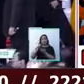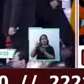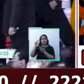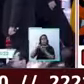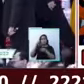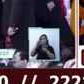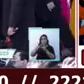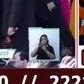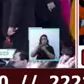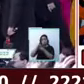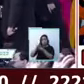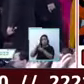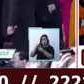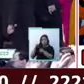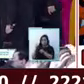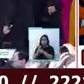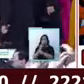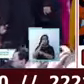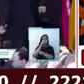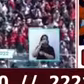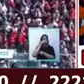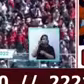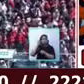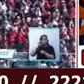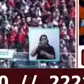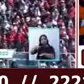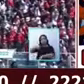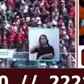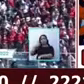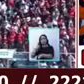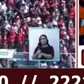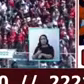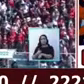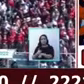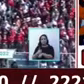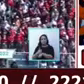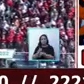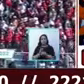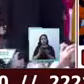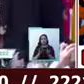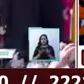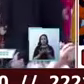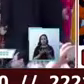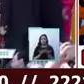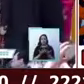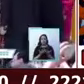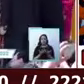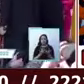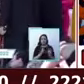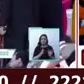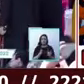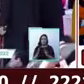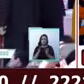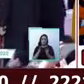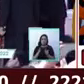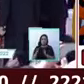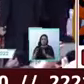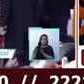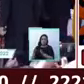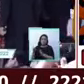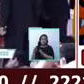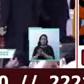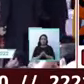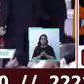2221-6800, 2221-6801. Bueno, otra comunicación, hola, le escuchamos. Hola, ¿qué tal? Le escuchamos, caballero. A ti, con